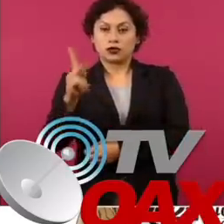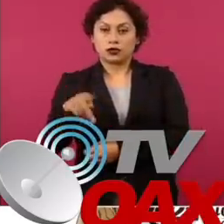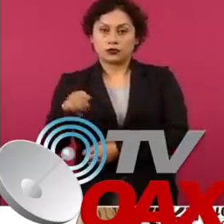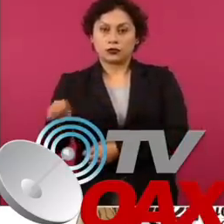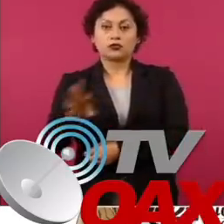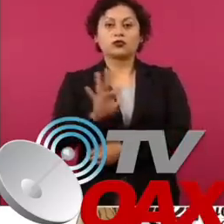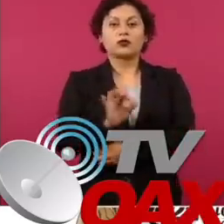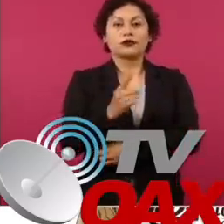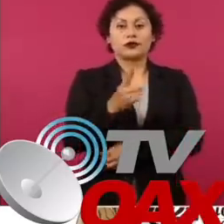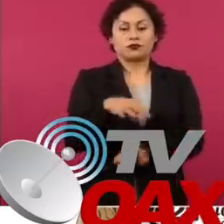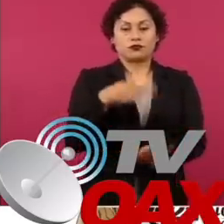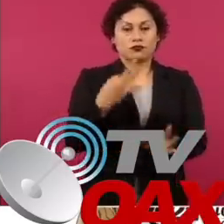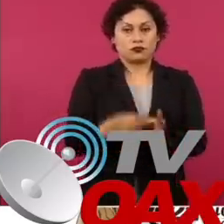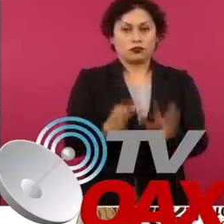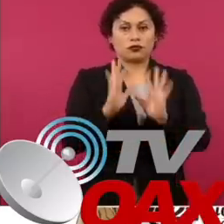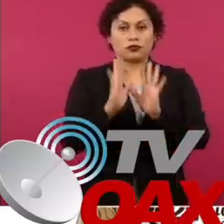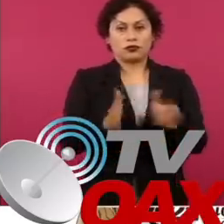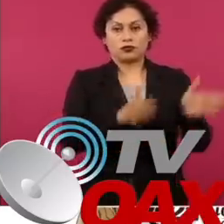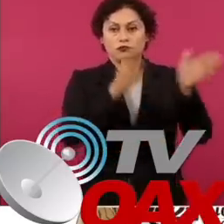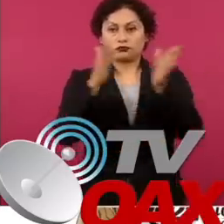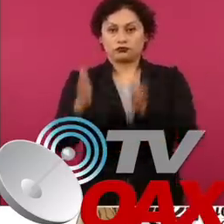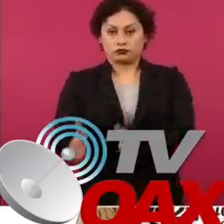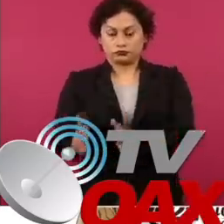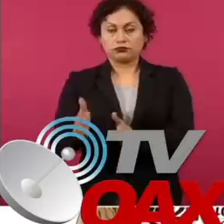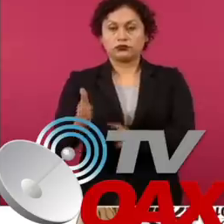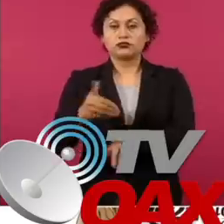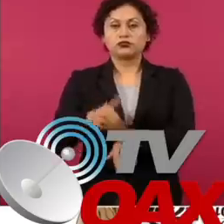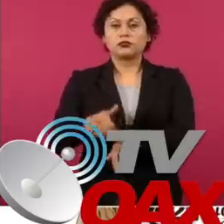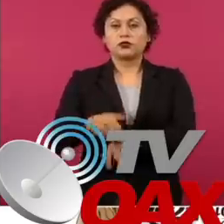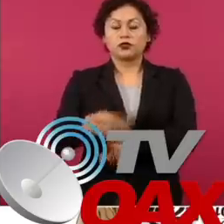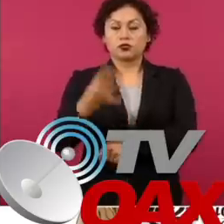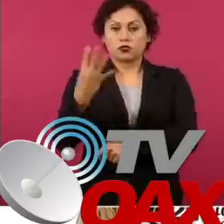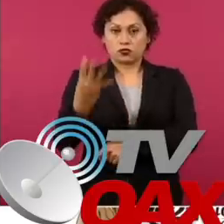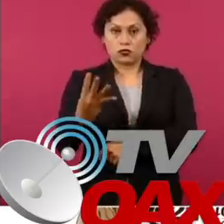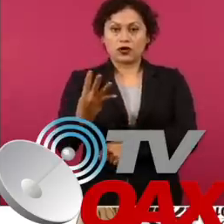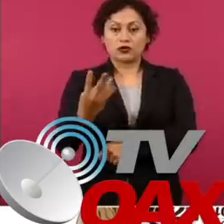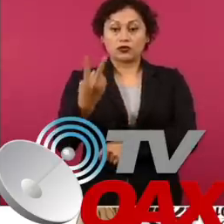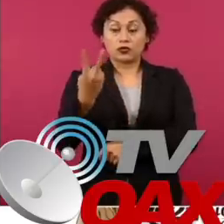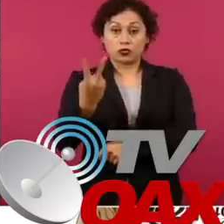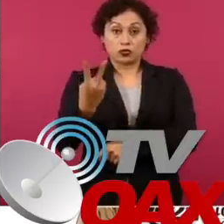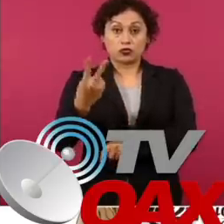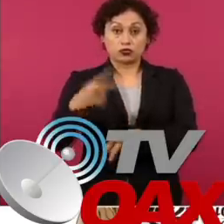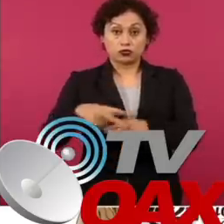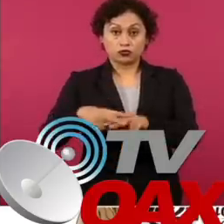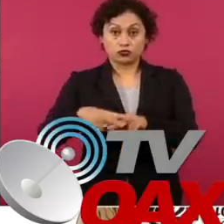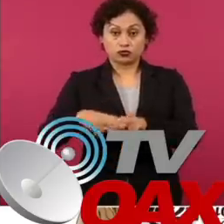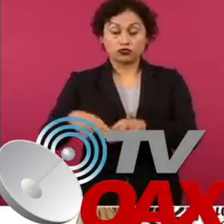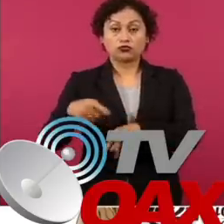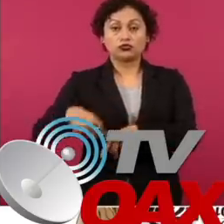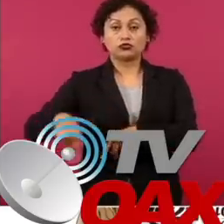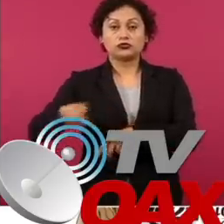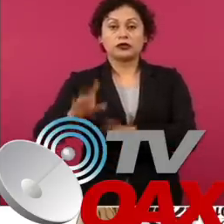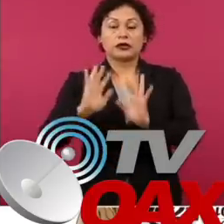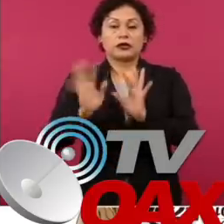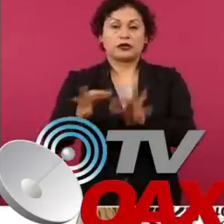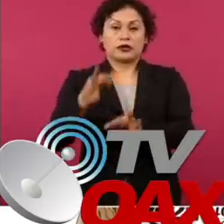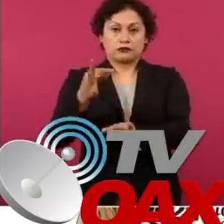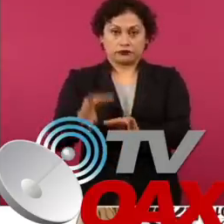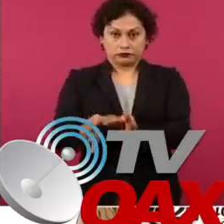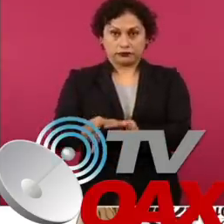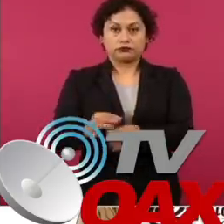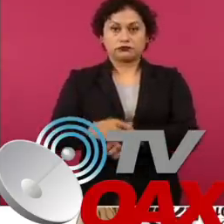otra parte, correspondiente al tramo 4, la doble vía y las catenarias de los 41 kilómetros están también terminadas. Las